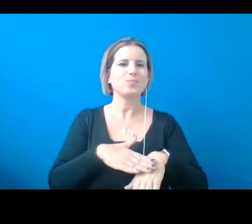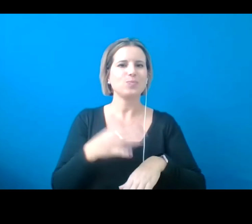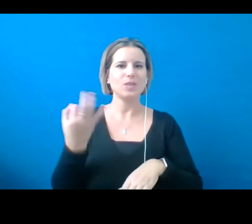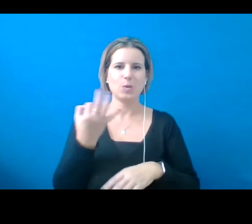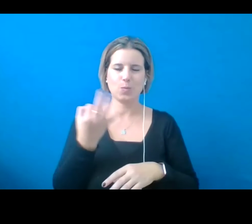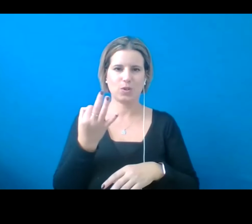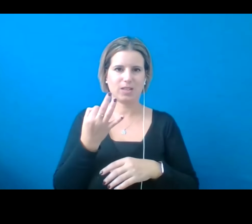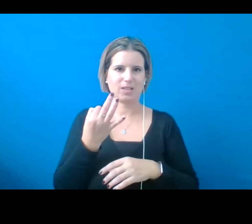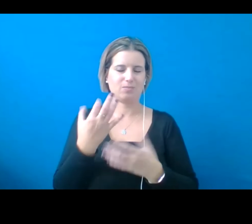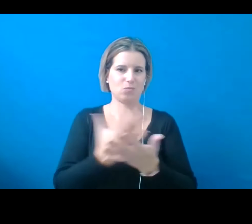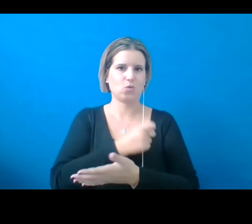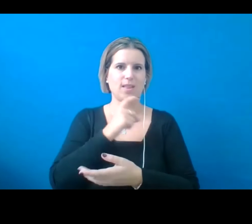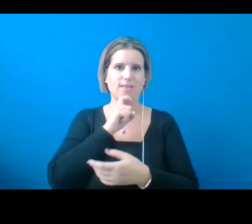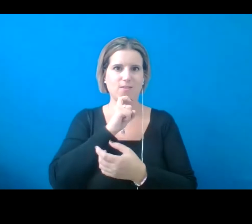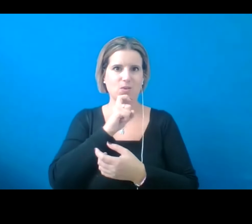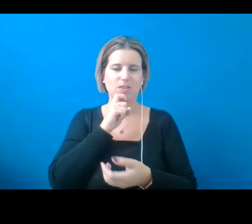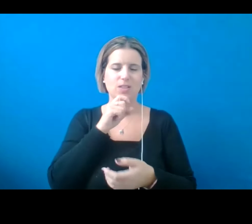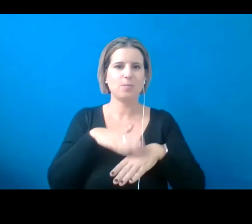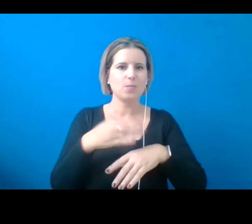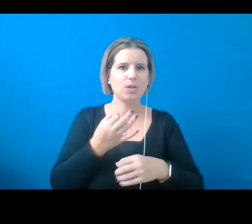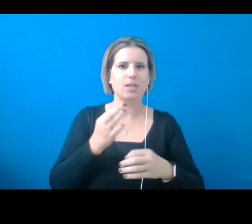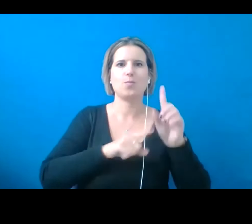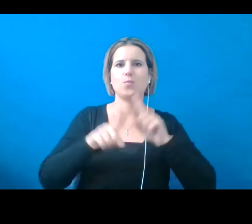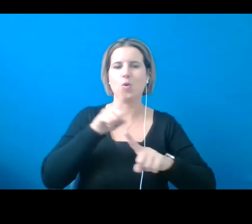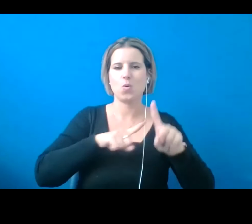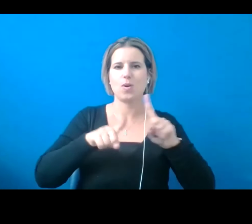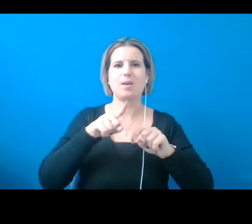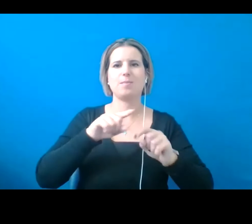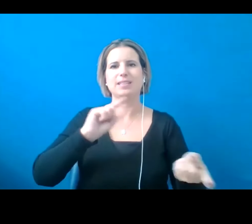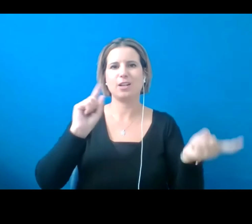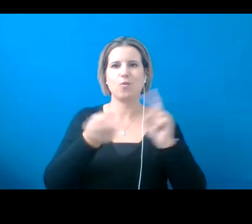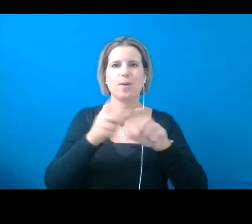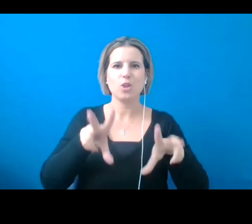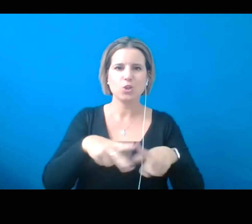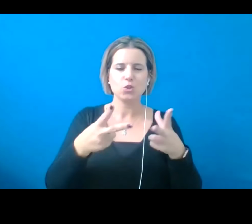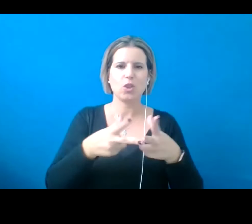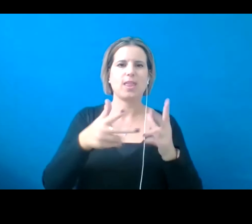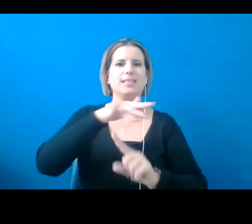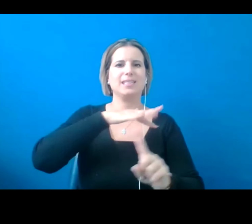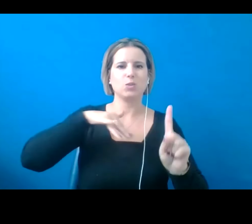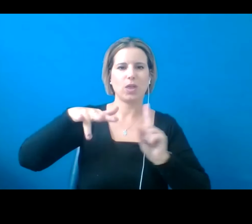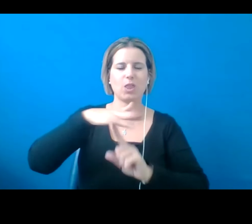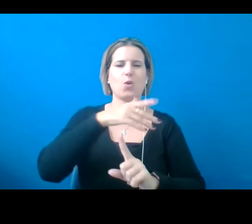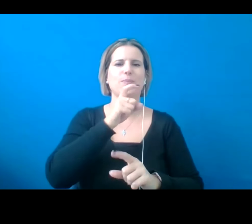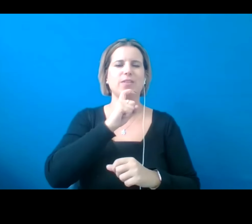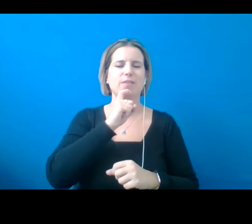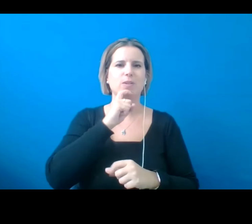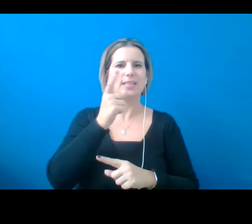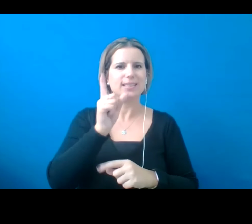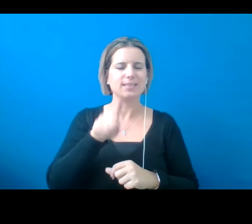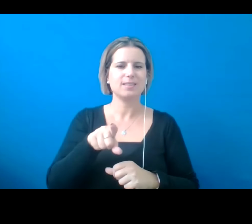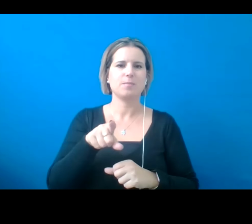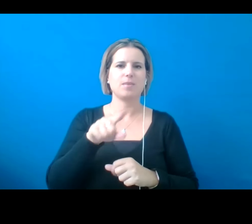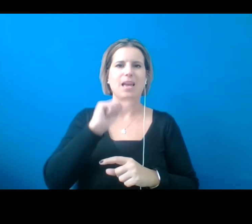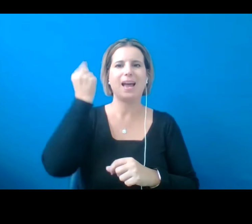todas estas dificultades que tienen que ver con todos los problemas de comprensión social y del contexto las dificultades en las habilidades